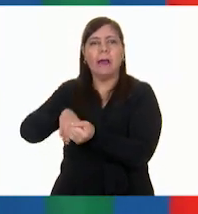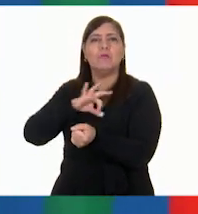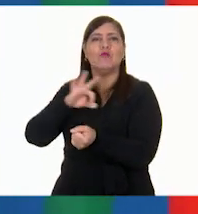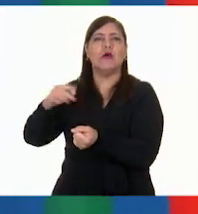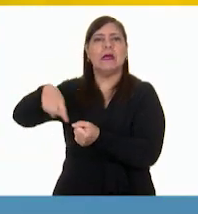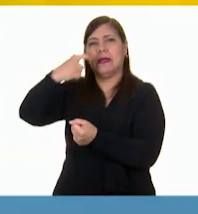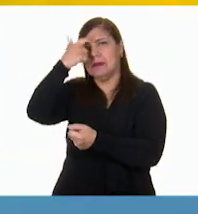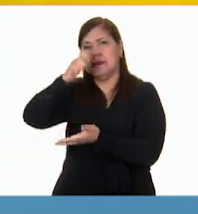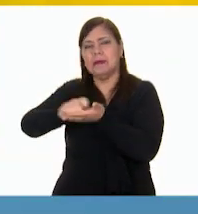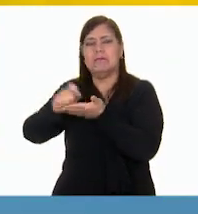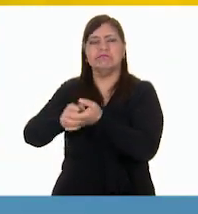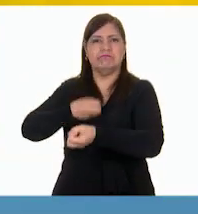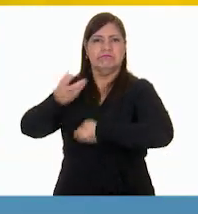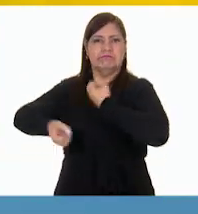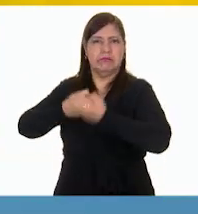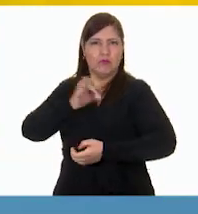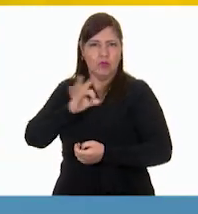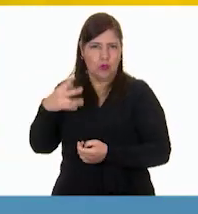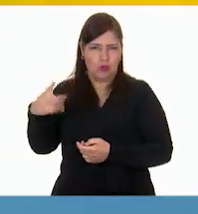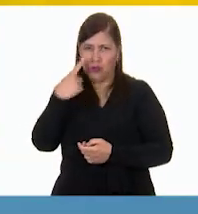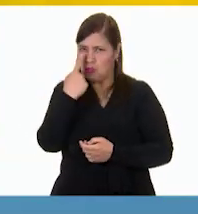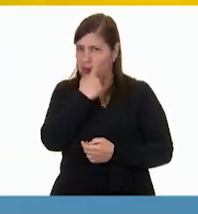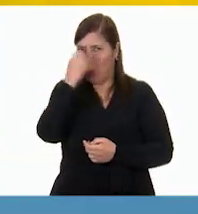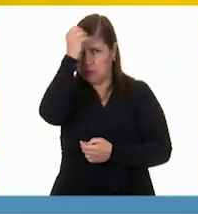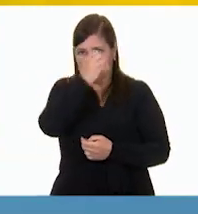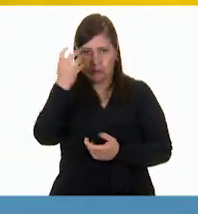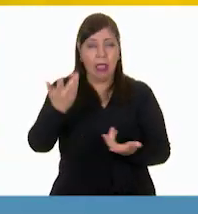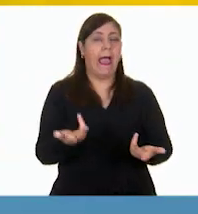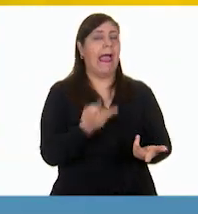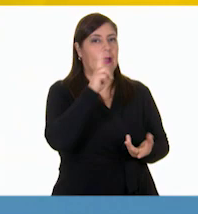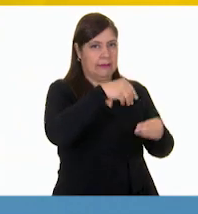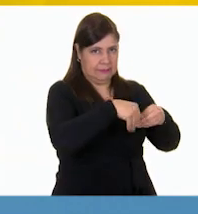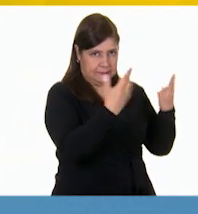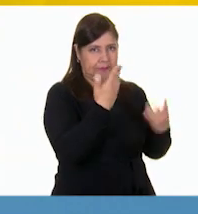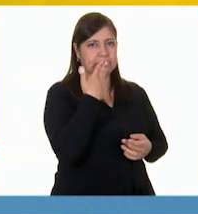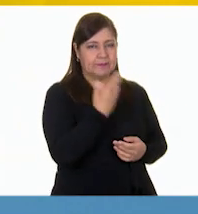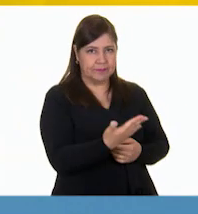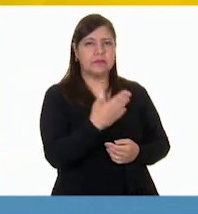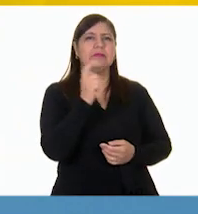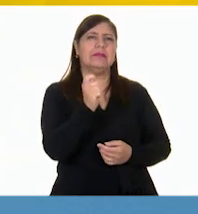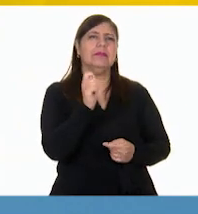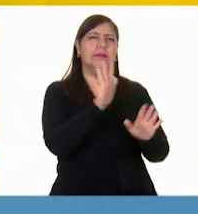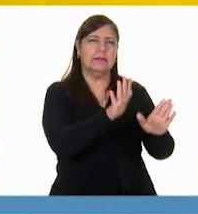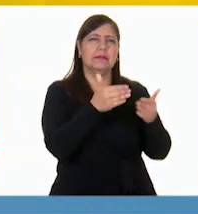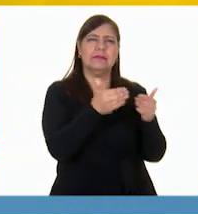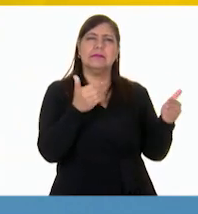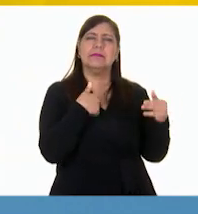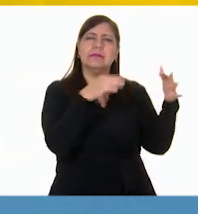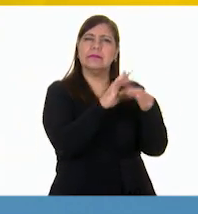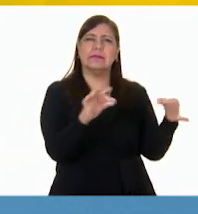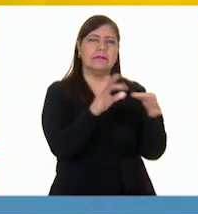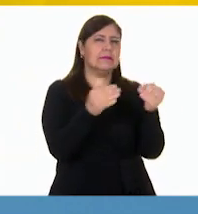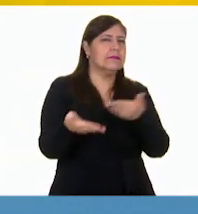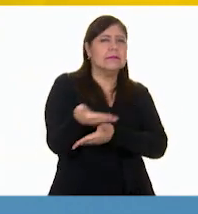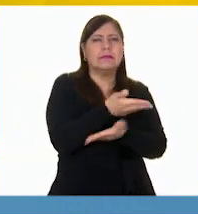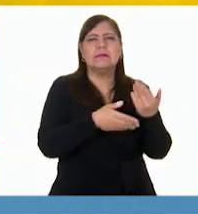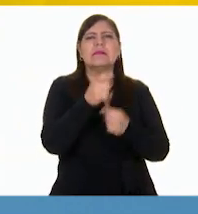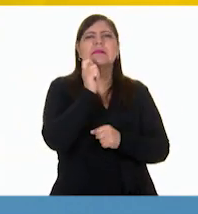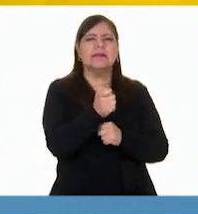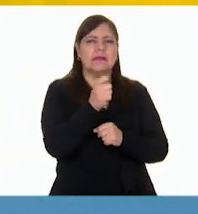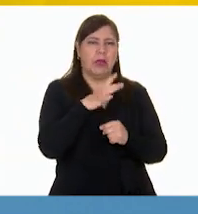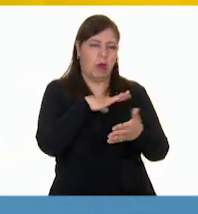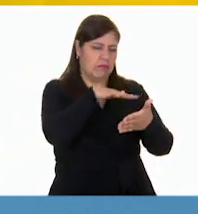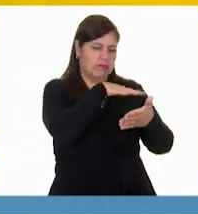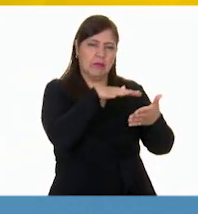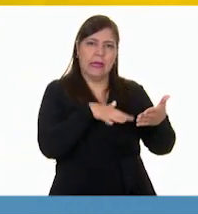expresarse. Muy bien, María, lo tienes muy claro. Y antes de continuar, me gustaría compartir con ustedes un artículo